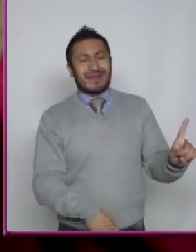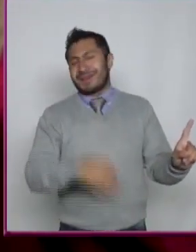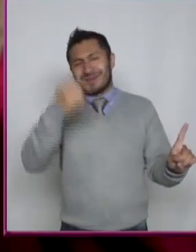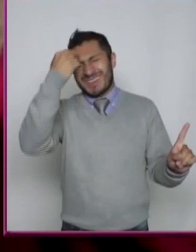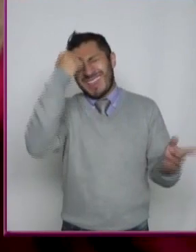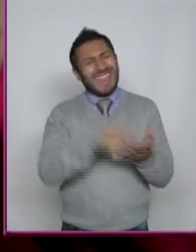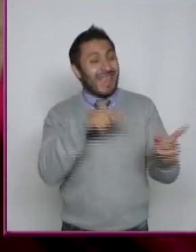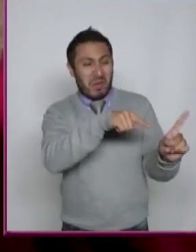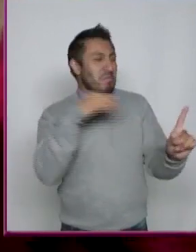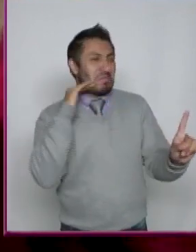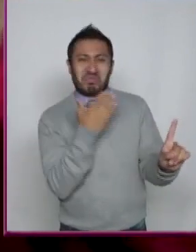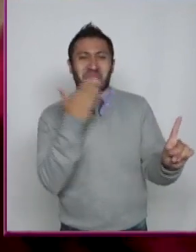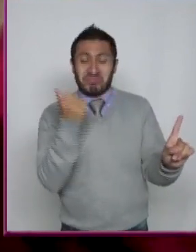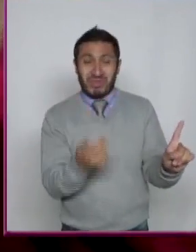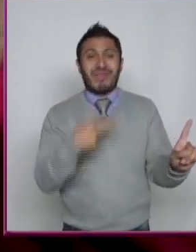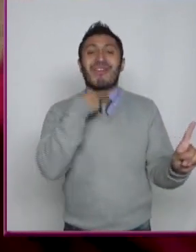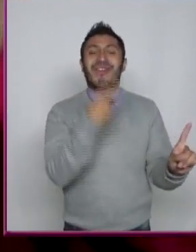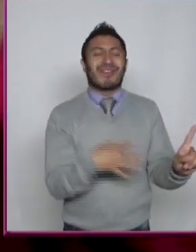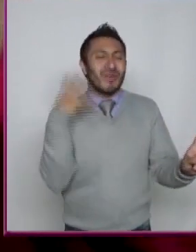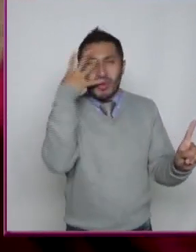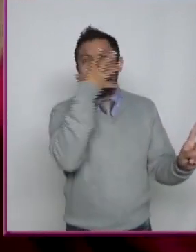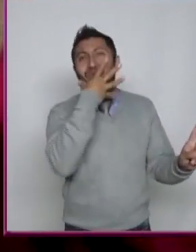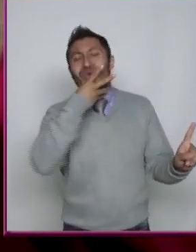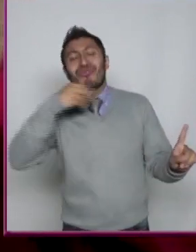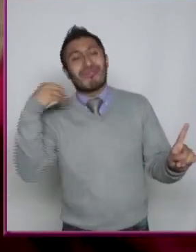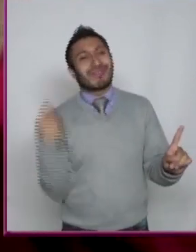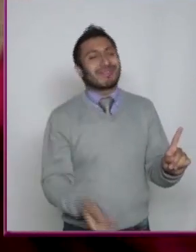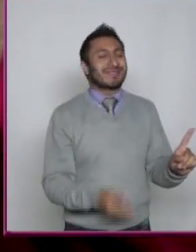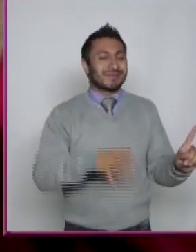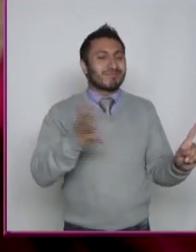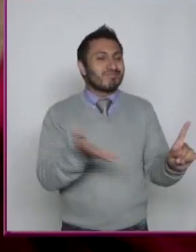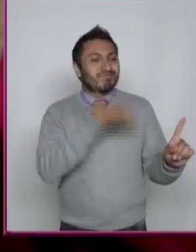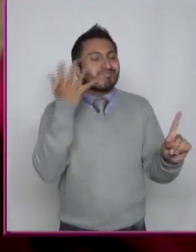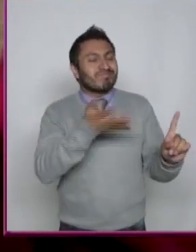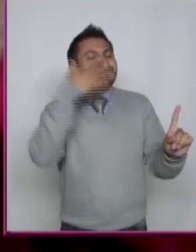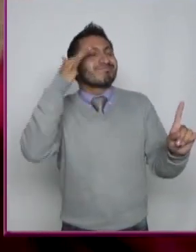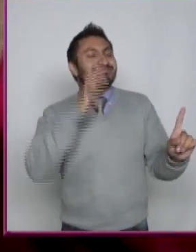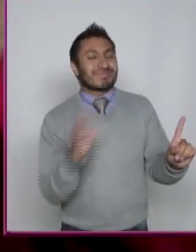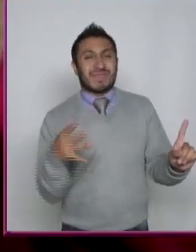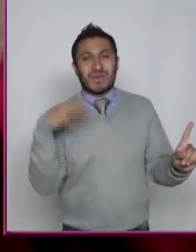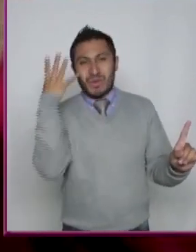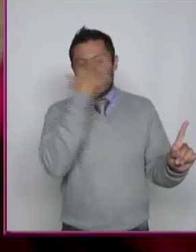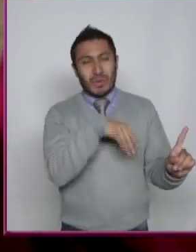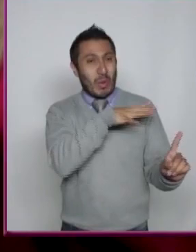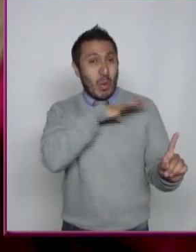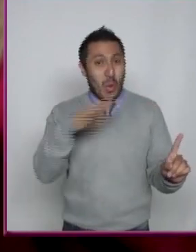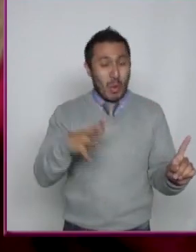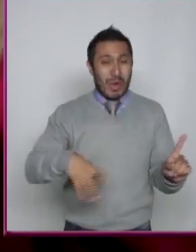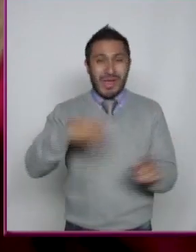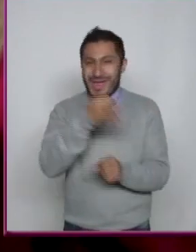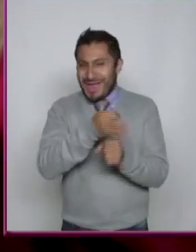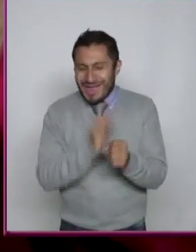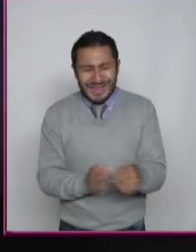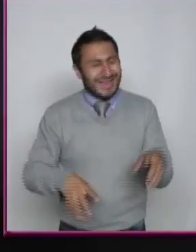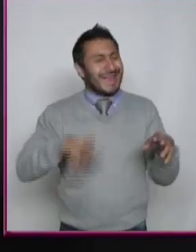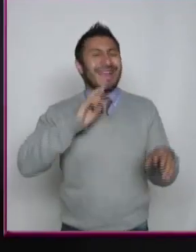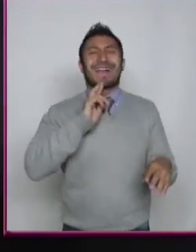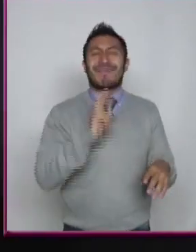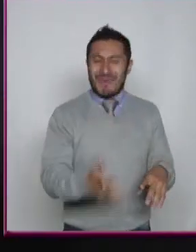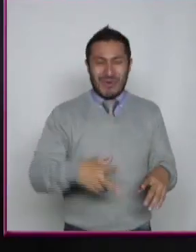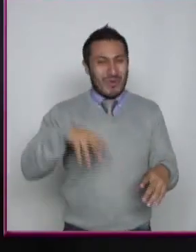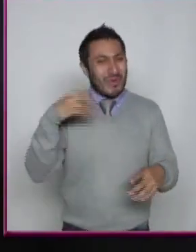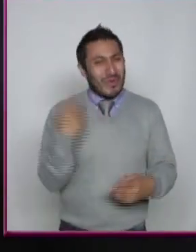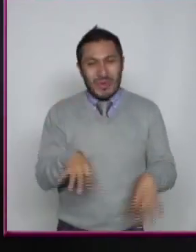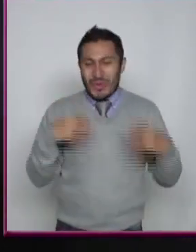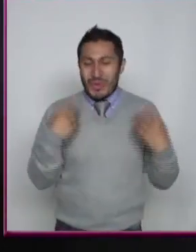no lo tiene y su voz es maravillosa y su olor es increíble y sus chistes son los mejores, etc. Y como puede